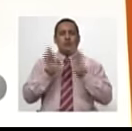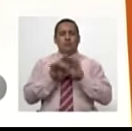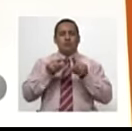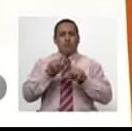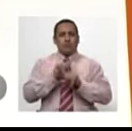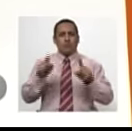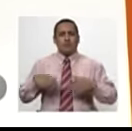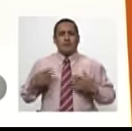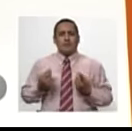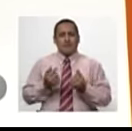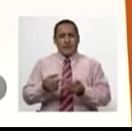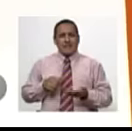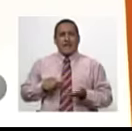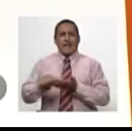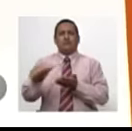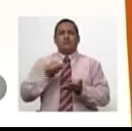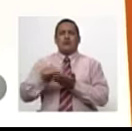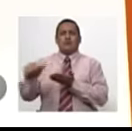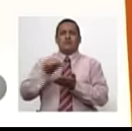puedes gastar la plata